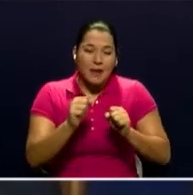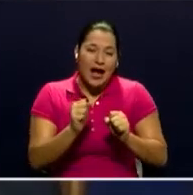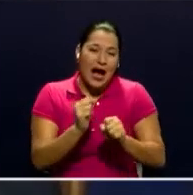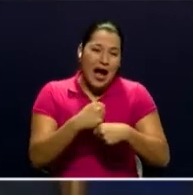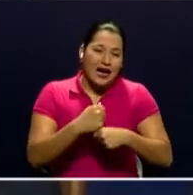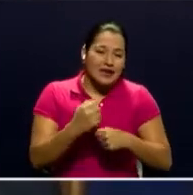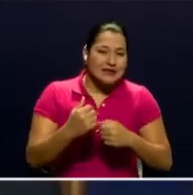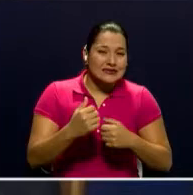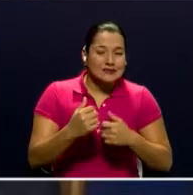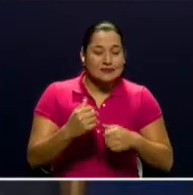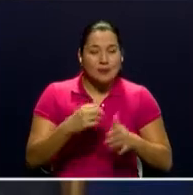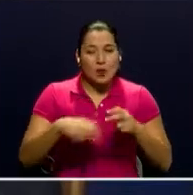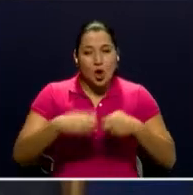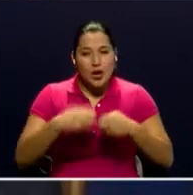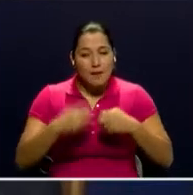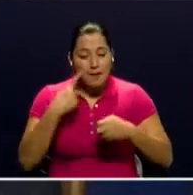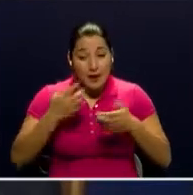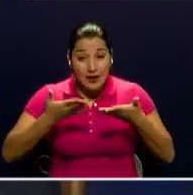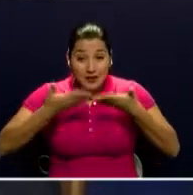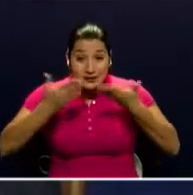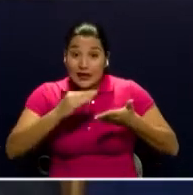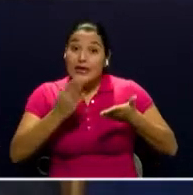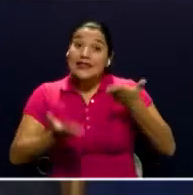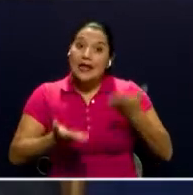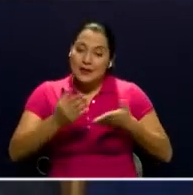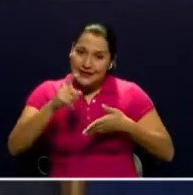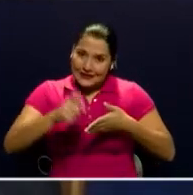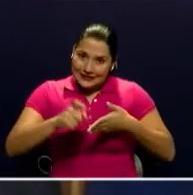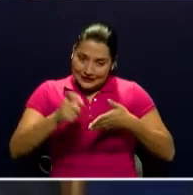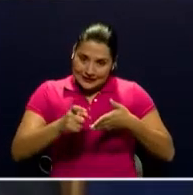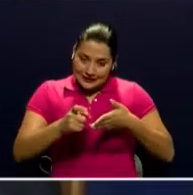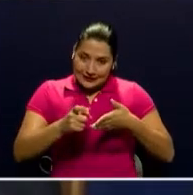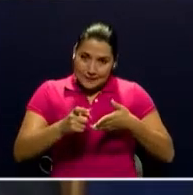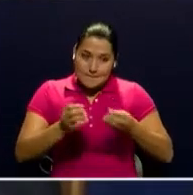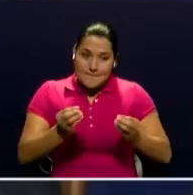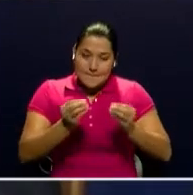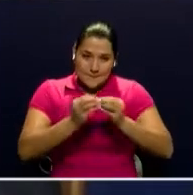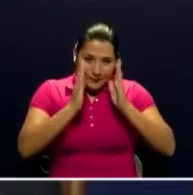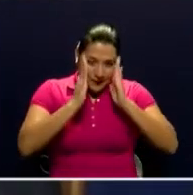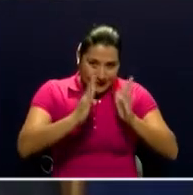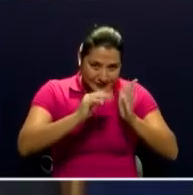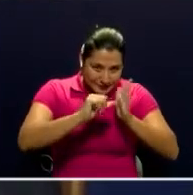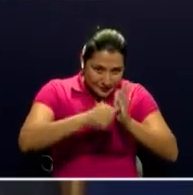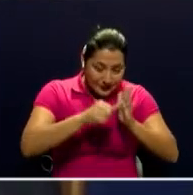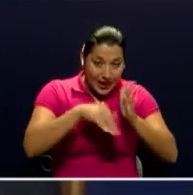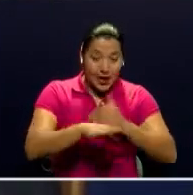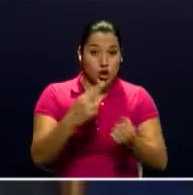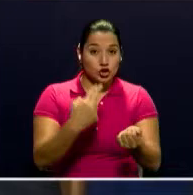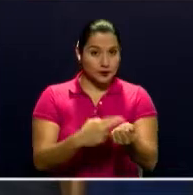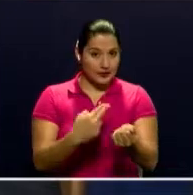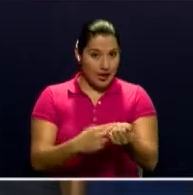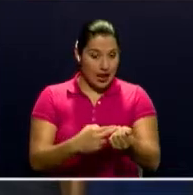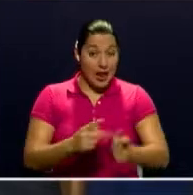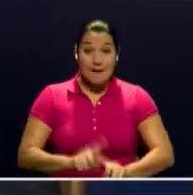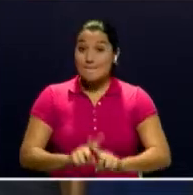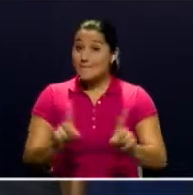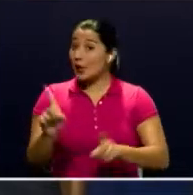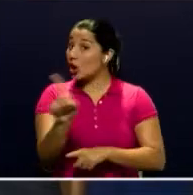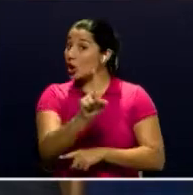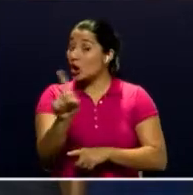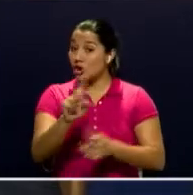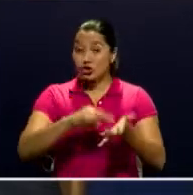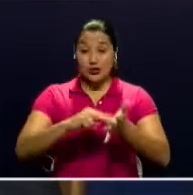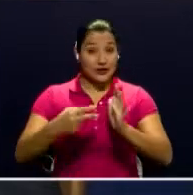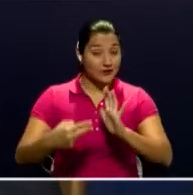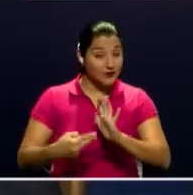que eventualmente requiera de una atención en un hospital. Pero no significa tampoco